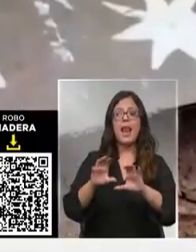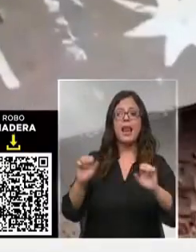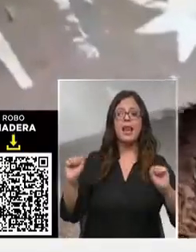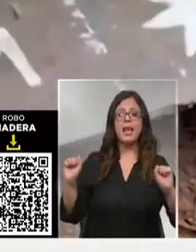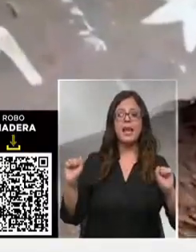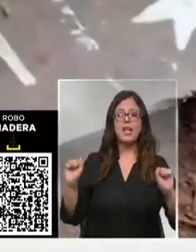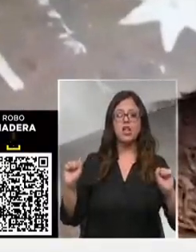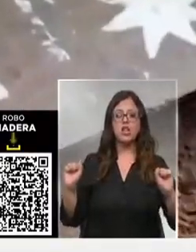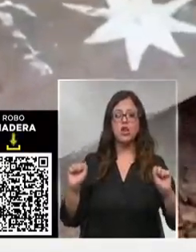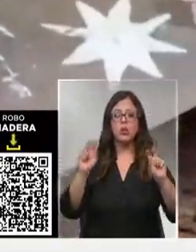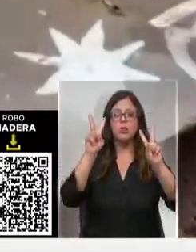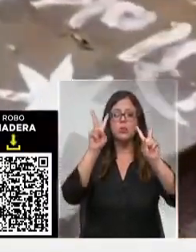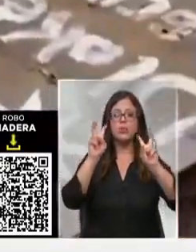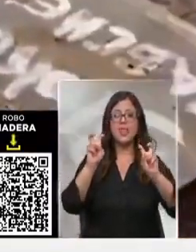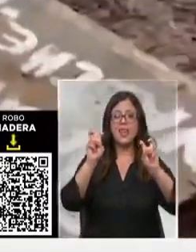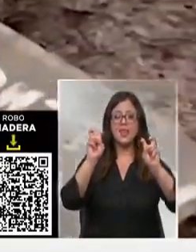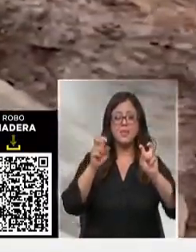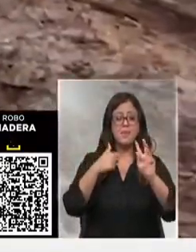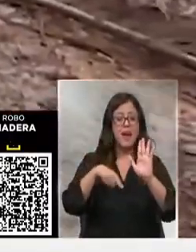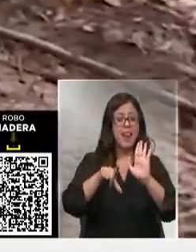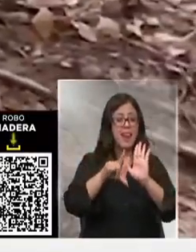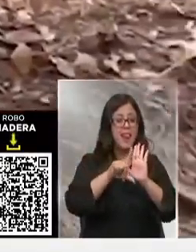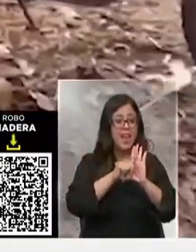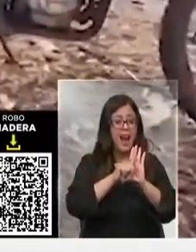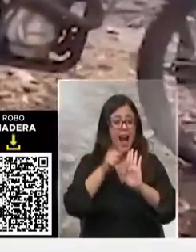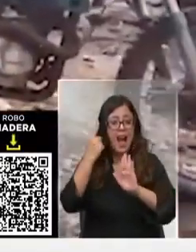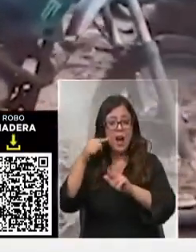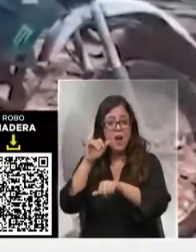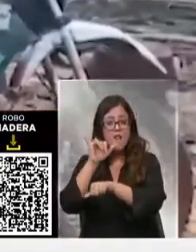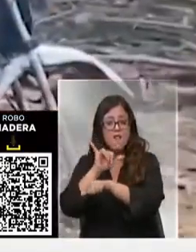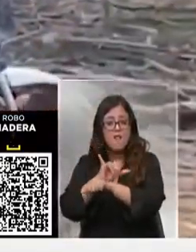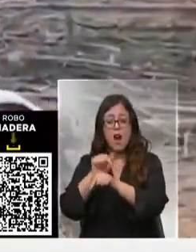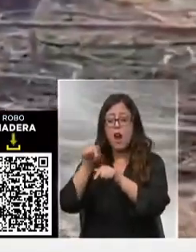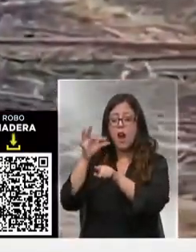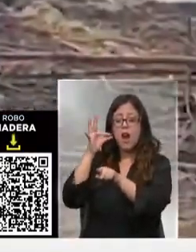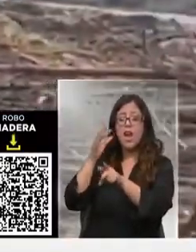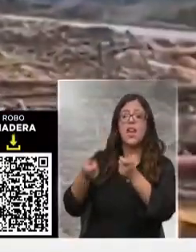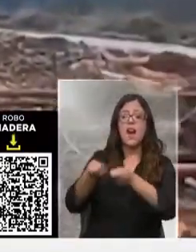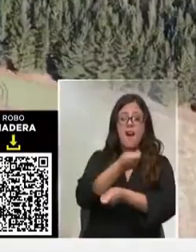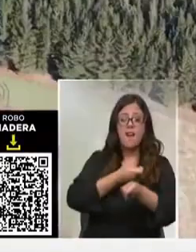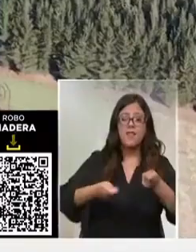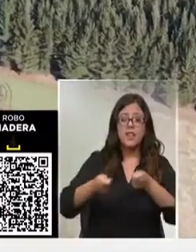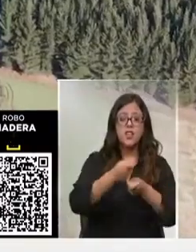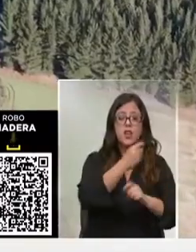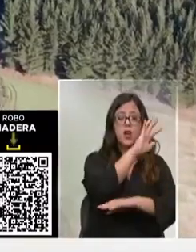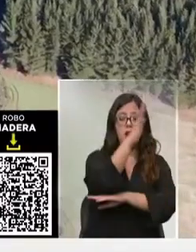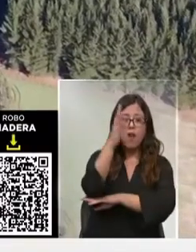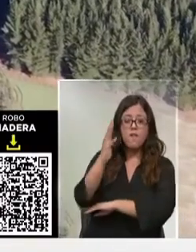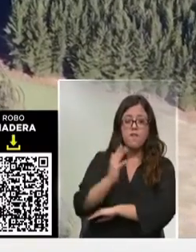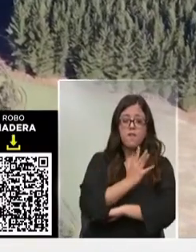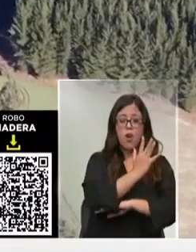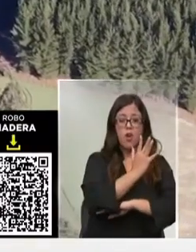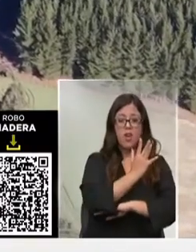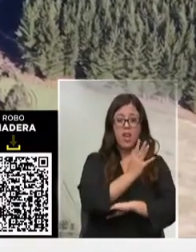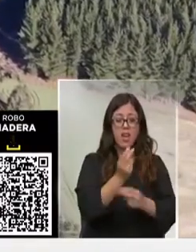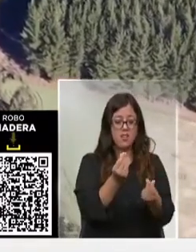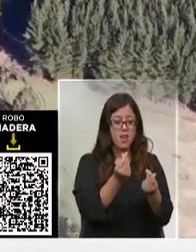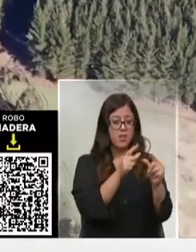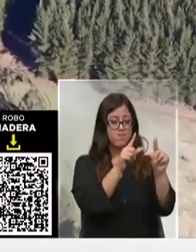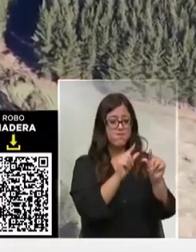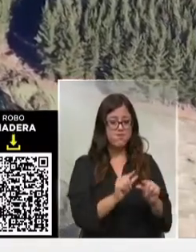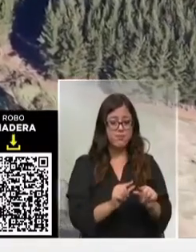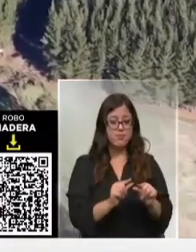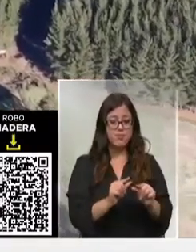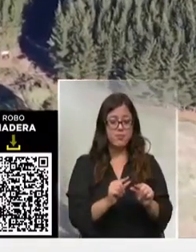un manto de legalidad. Ella tuvo que vender este bosque en una suma ínfima considerando el valor real de la madera. Es